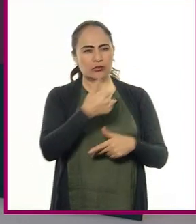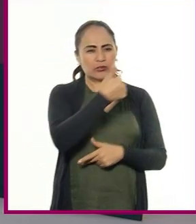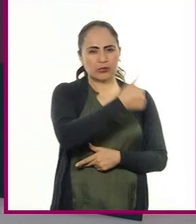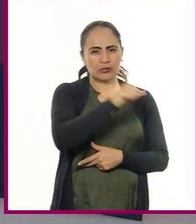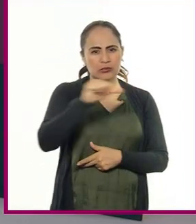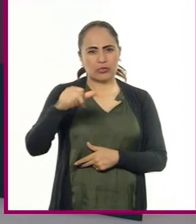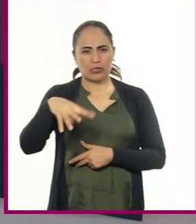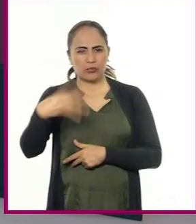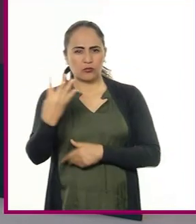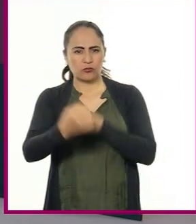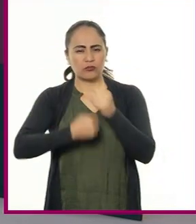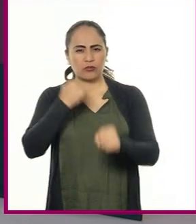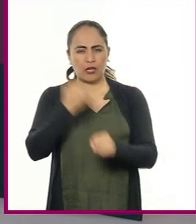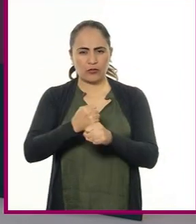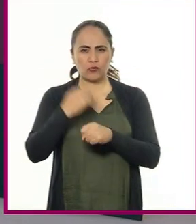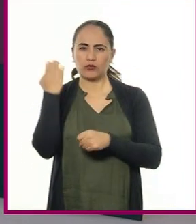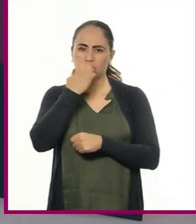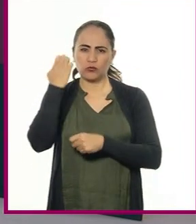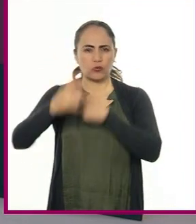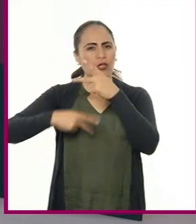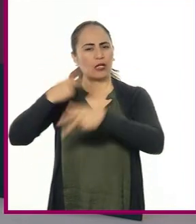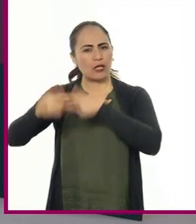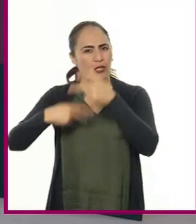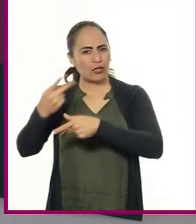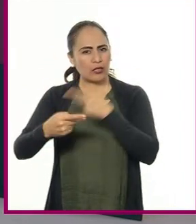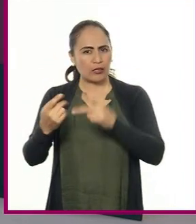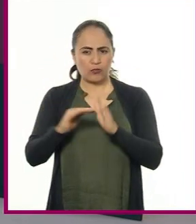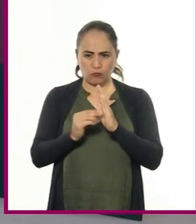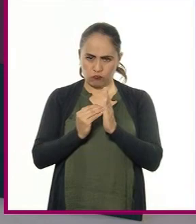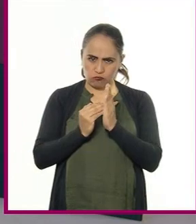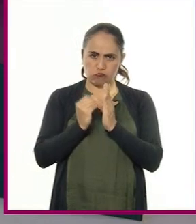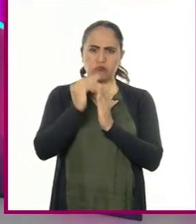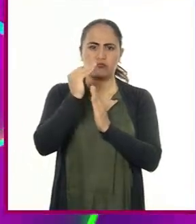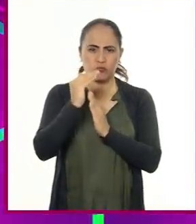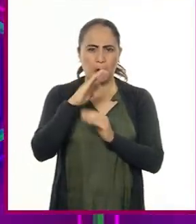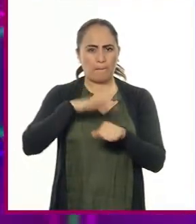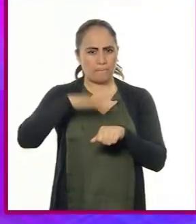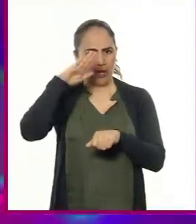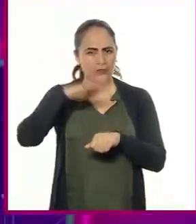y 14 años que asisten a la escuela ha ido en aumento.